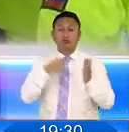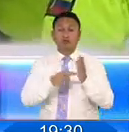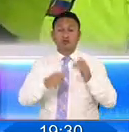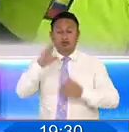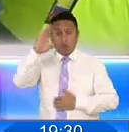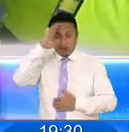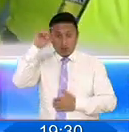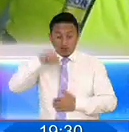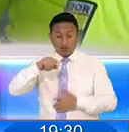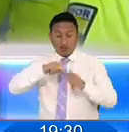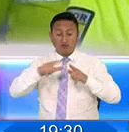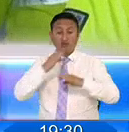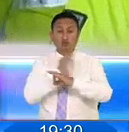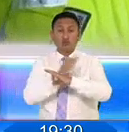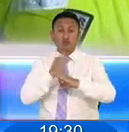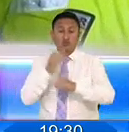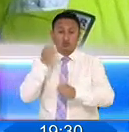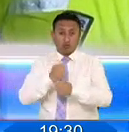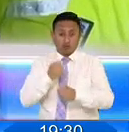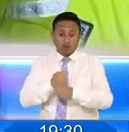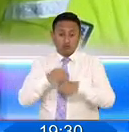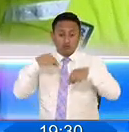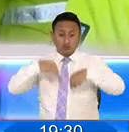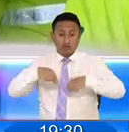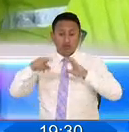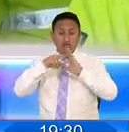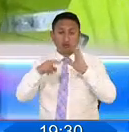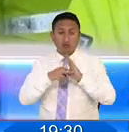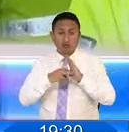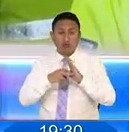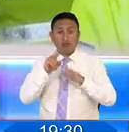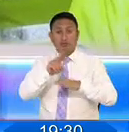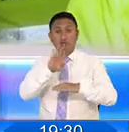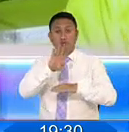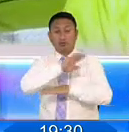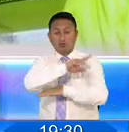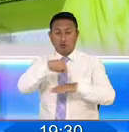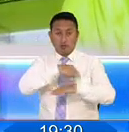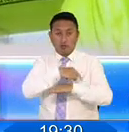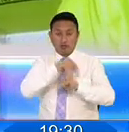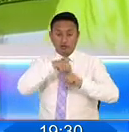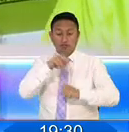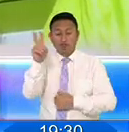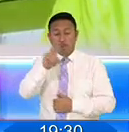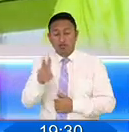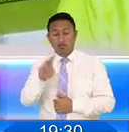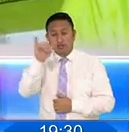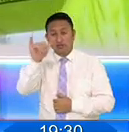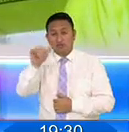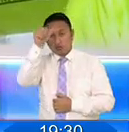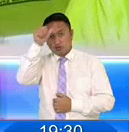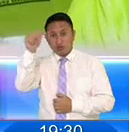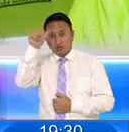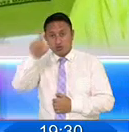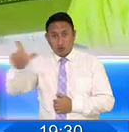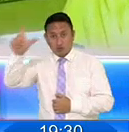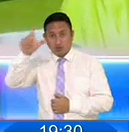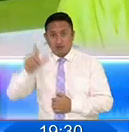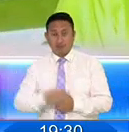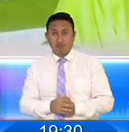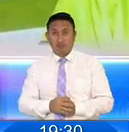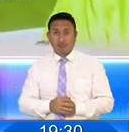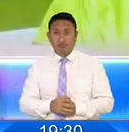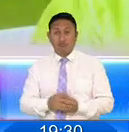comprometidos en diferentes turnos de trabajo, ya que tenemos restricciones durante las 24 horas, sobre todo entre viernes, sábado, domingo y lunes.